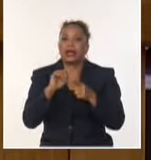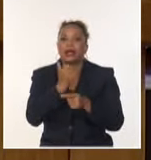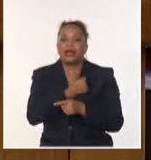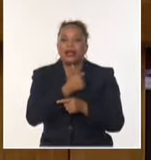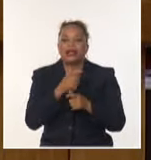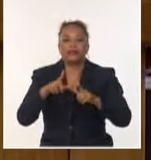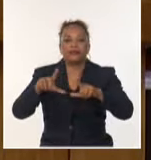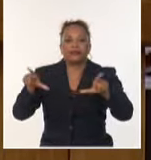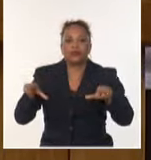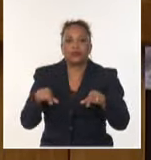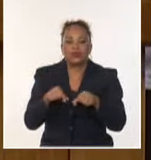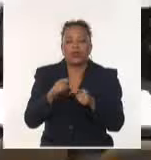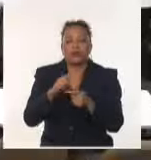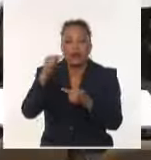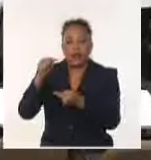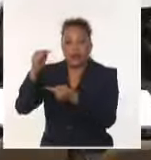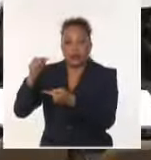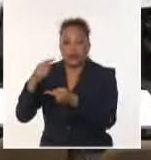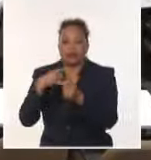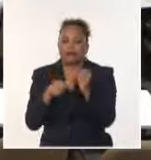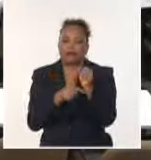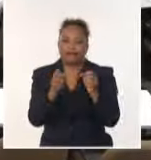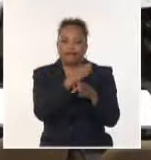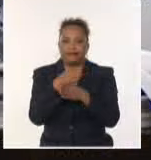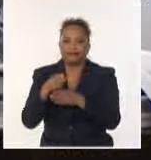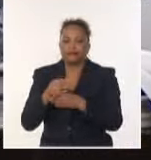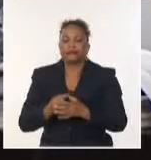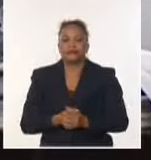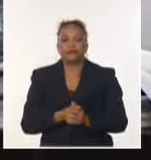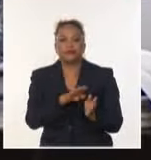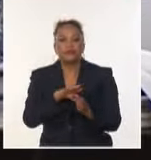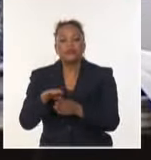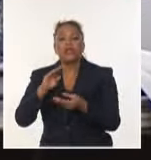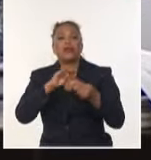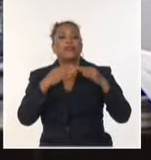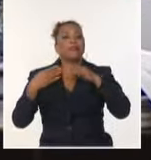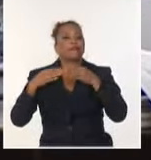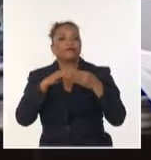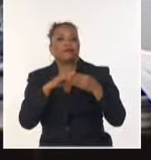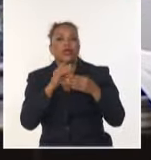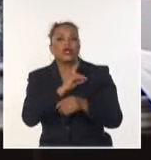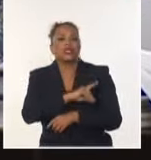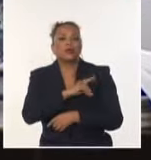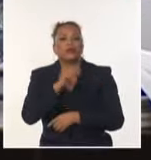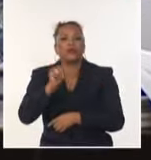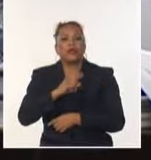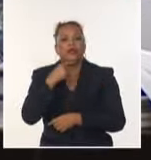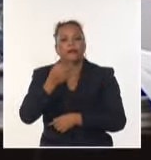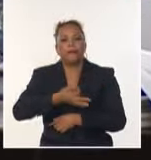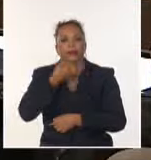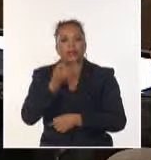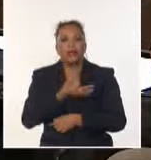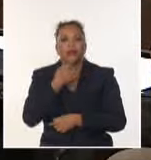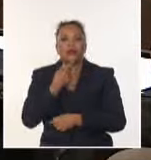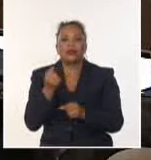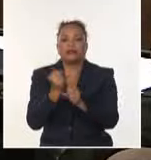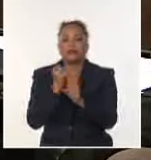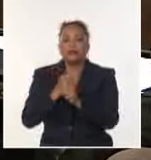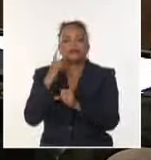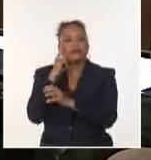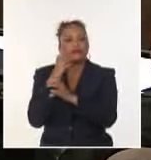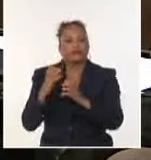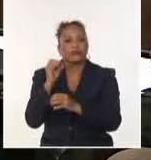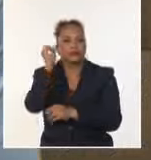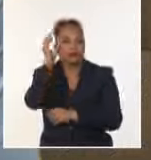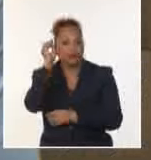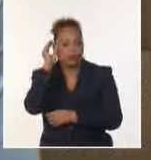en conserva y las capturas brutas. En el debate, los diputados insistieron en el rol de la ciencia, la tecnología y la innovación en ese